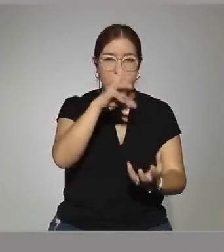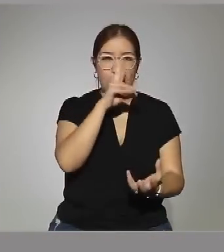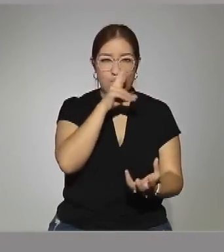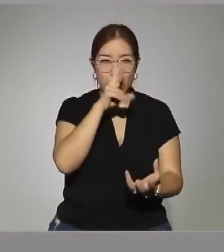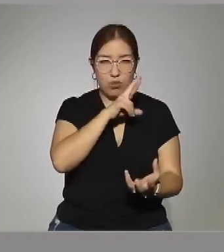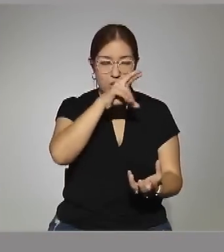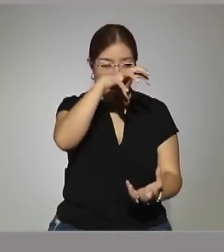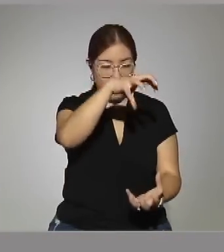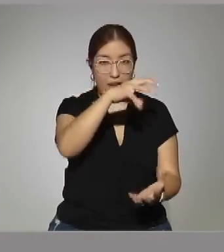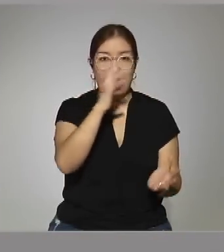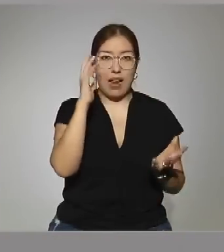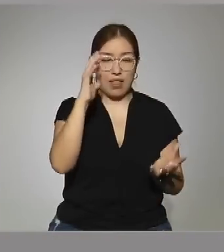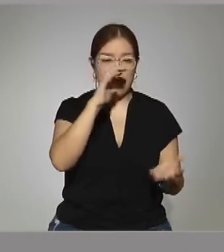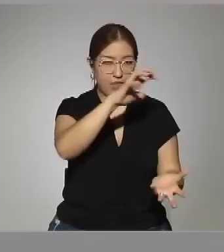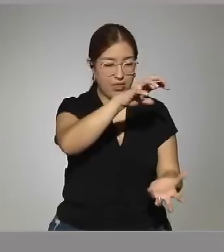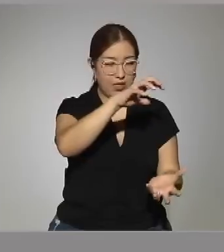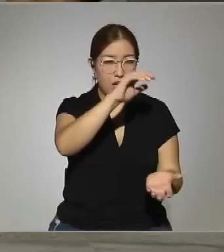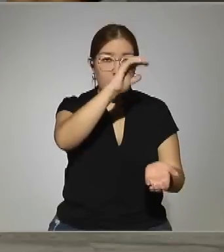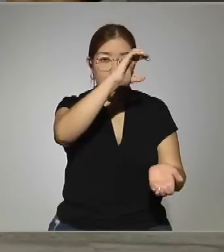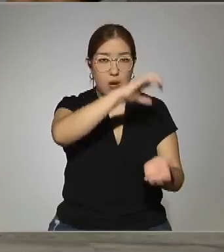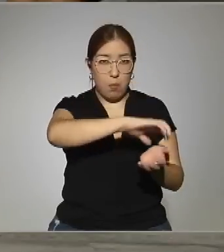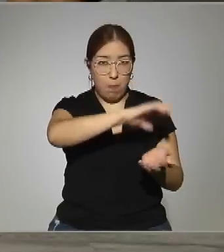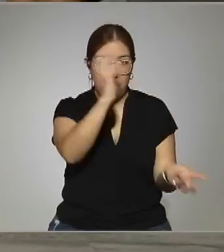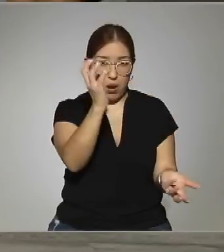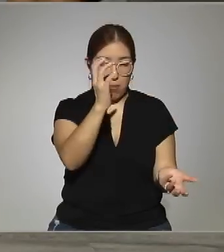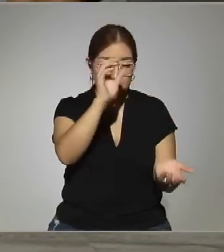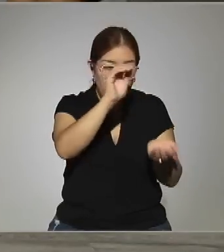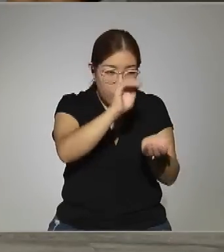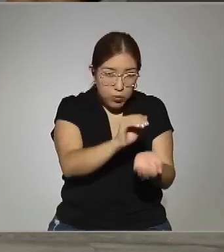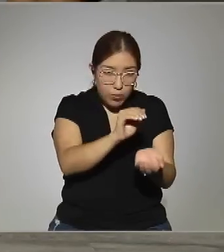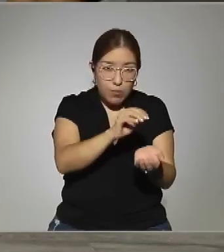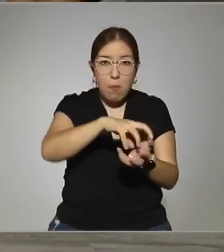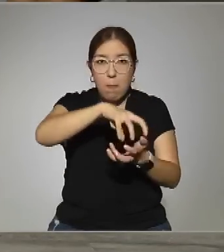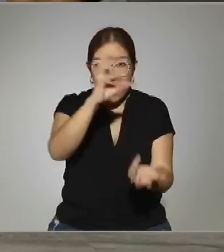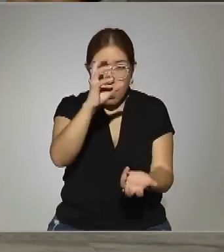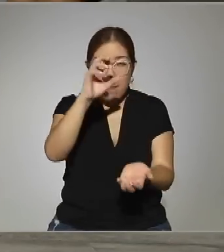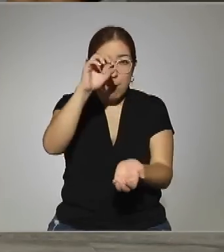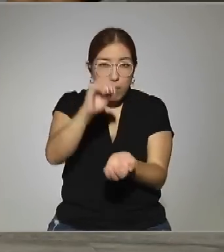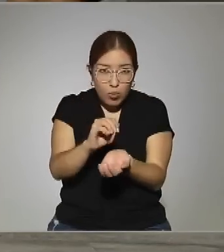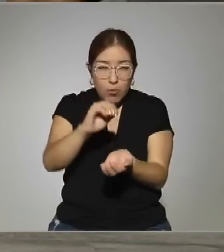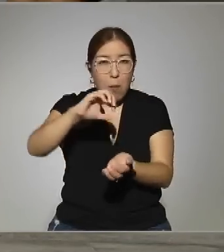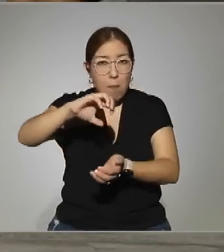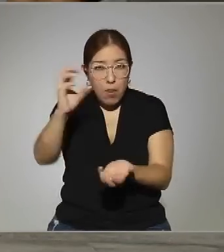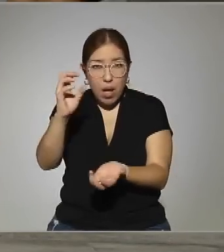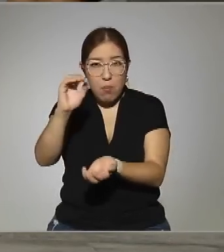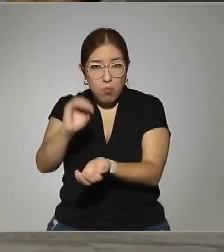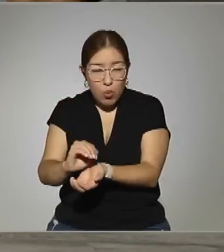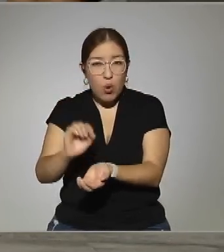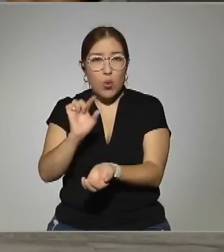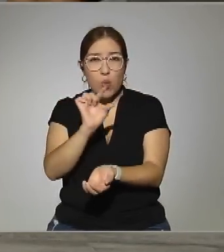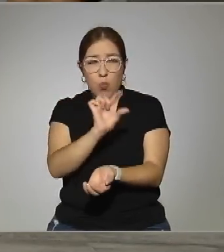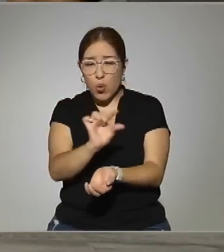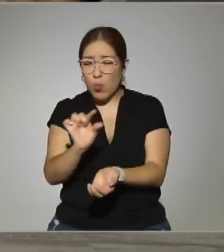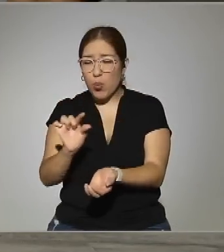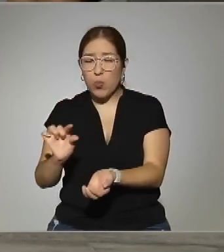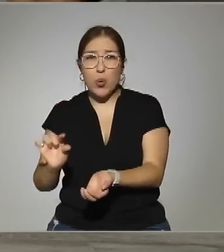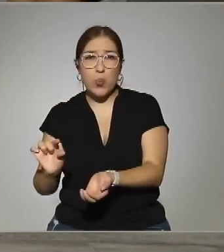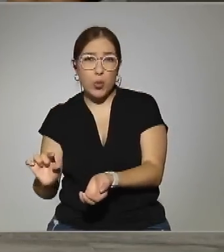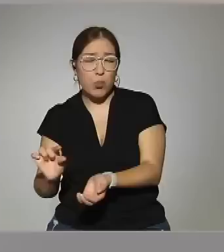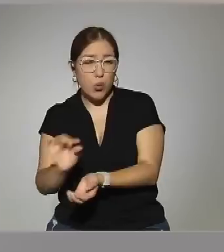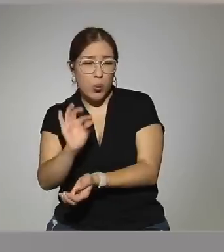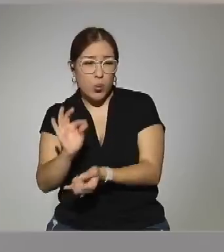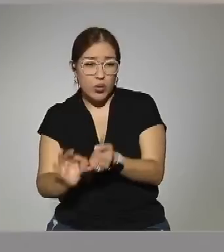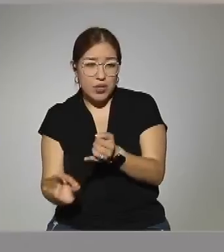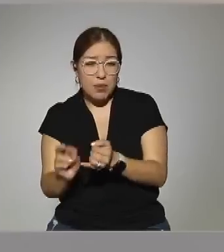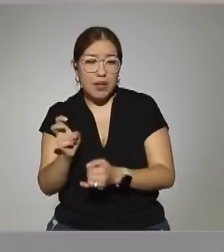hay una muñeca grande, luego una más chiquita, la vas abriendo y sigue otra y sigue otra. Hasta la última muñequita hay experiencias y se